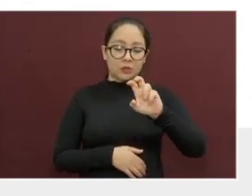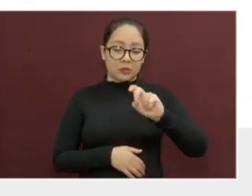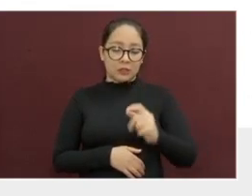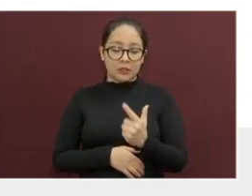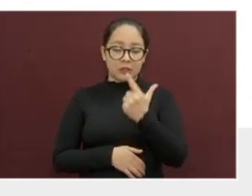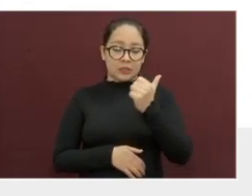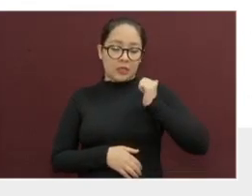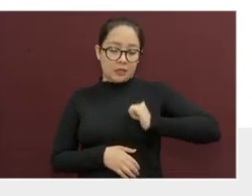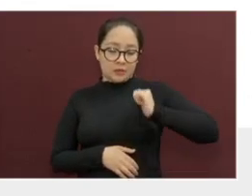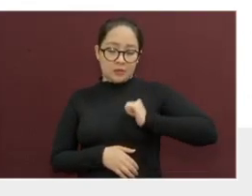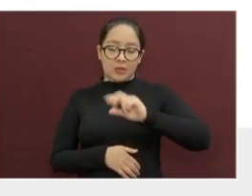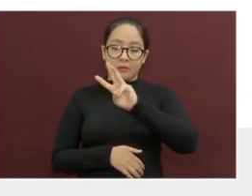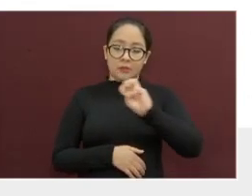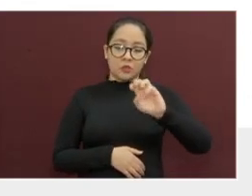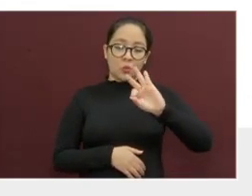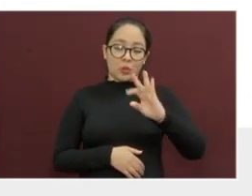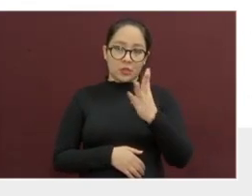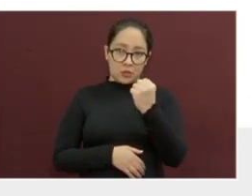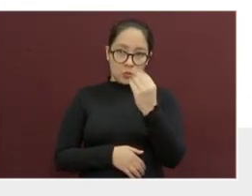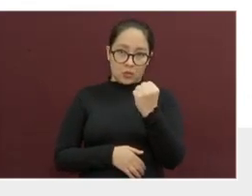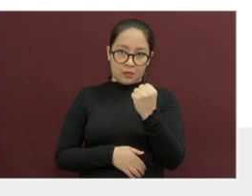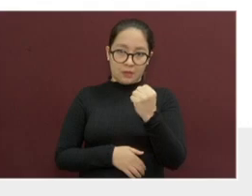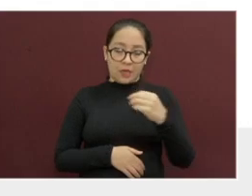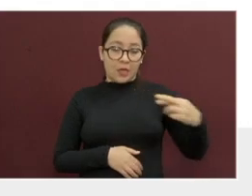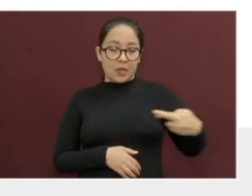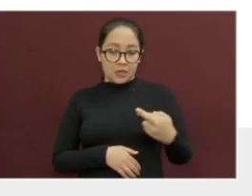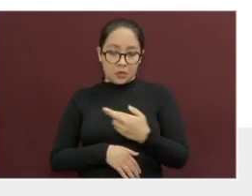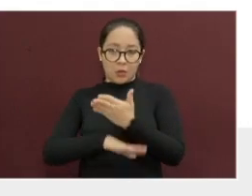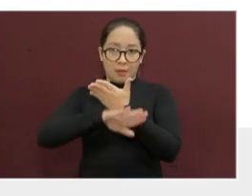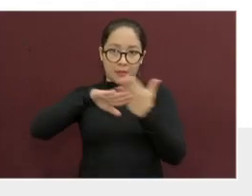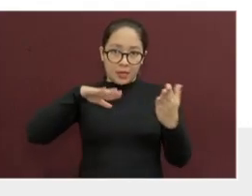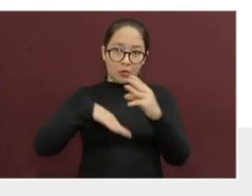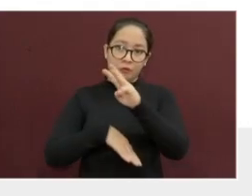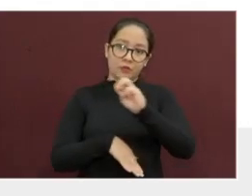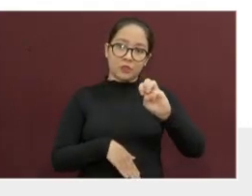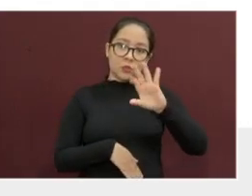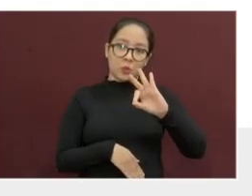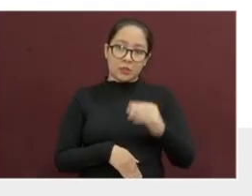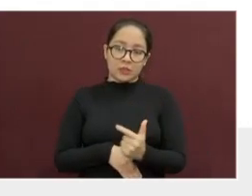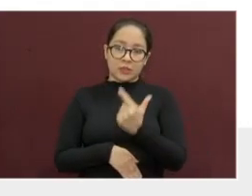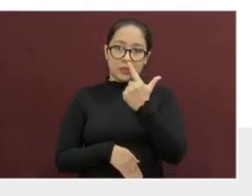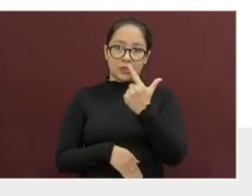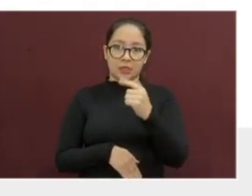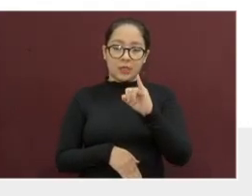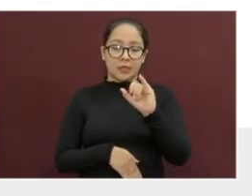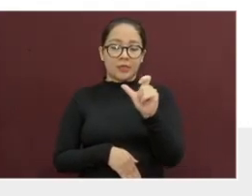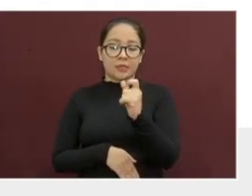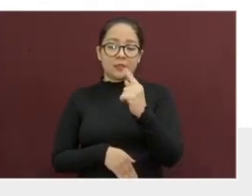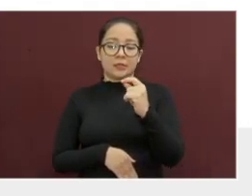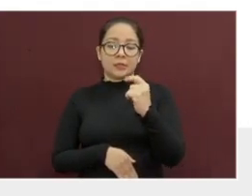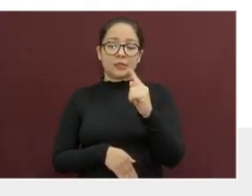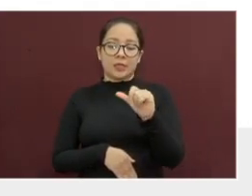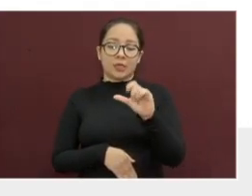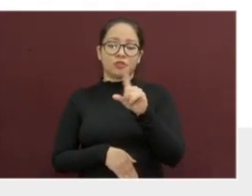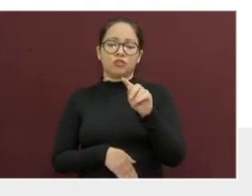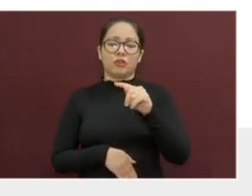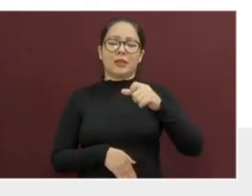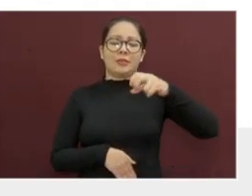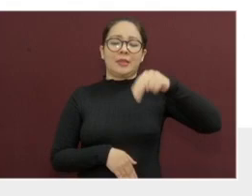antigua 349 río blanco 347 listas o quitan